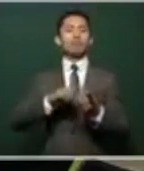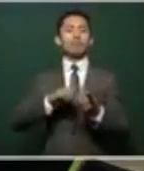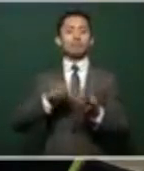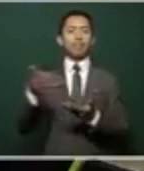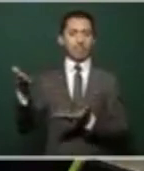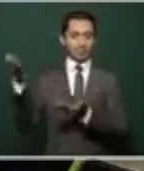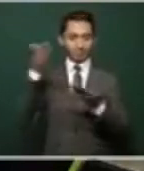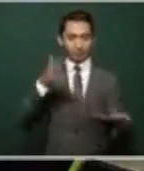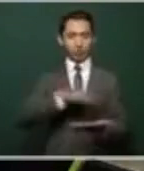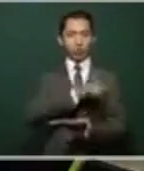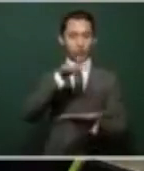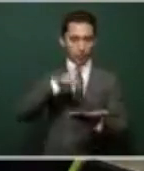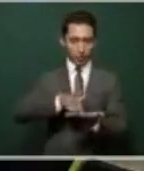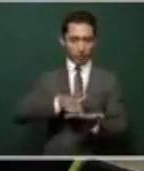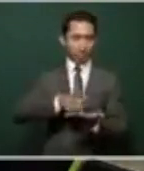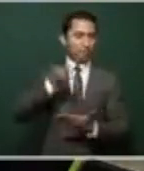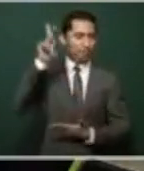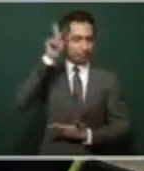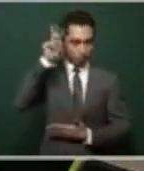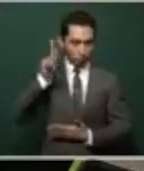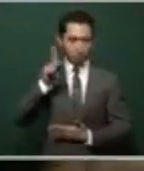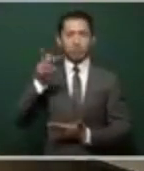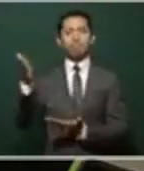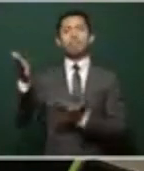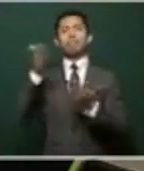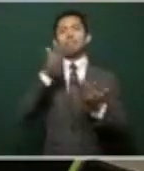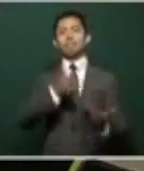aquí en Pachuca, como